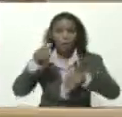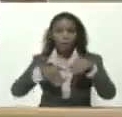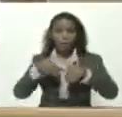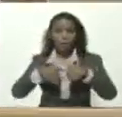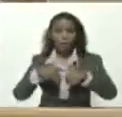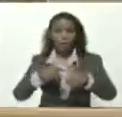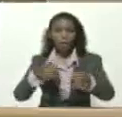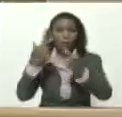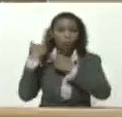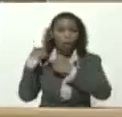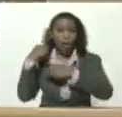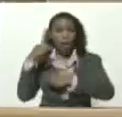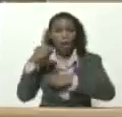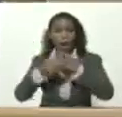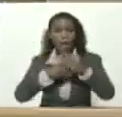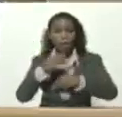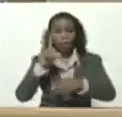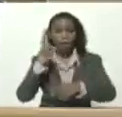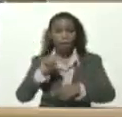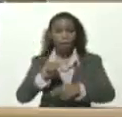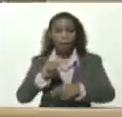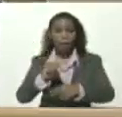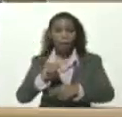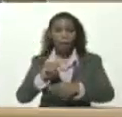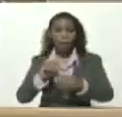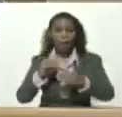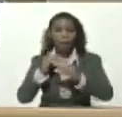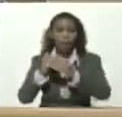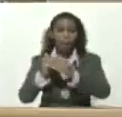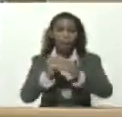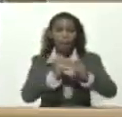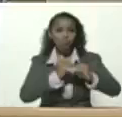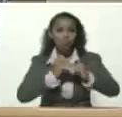justamente hecho, ¿verdad?, en sintonía,